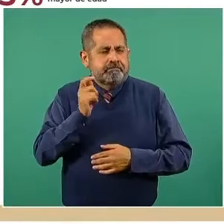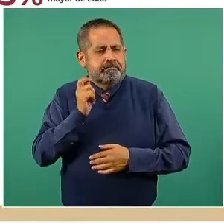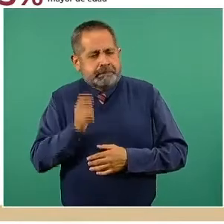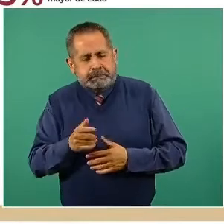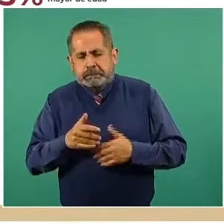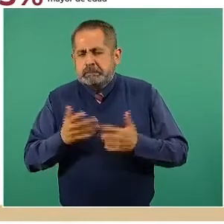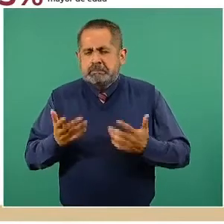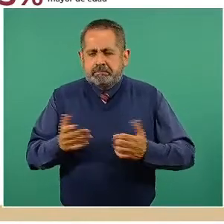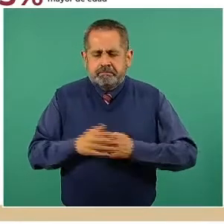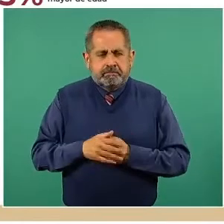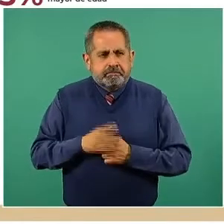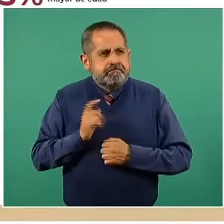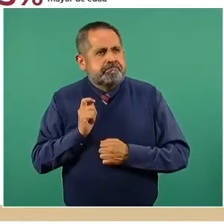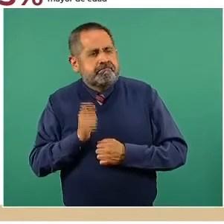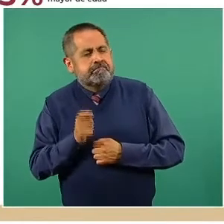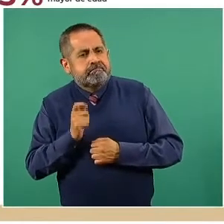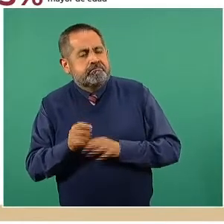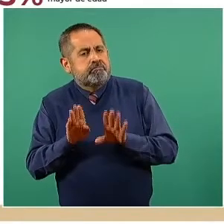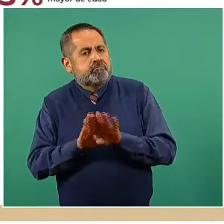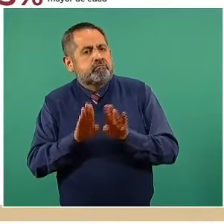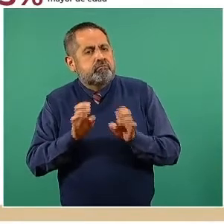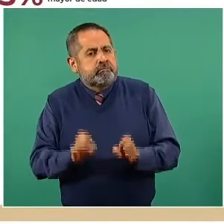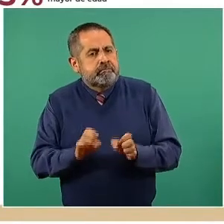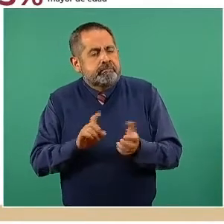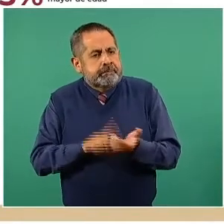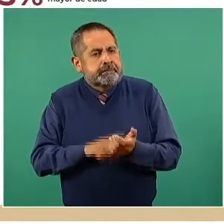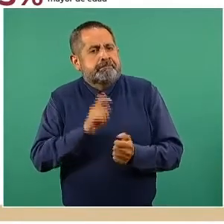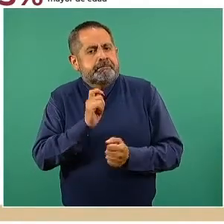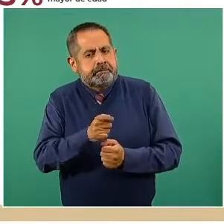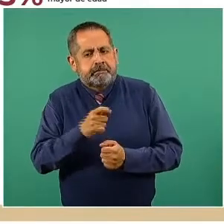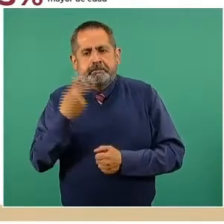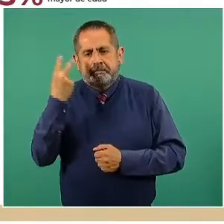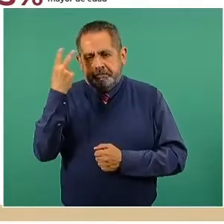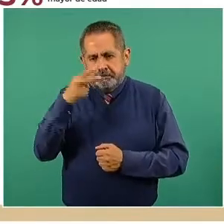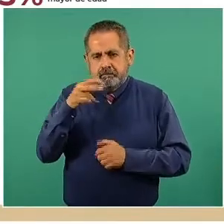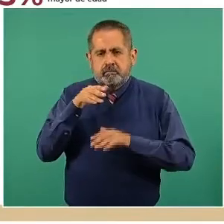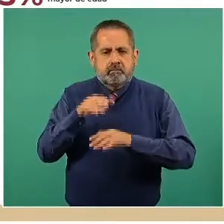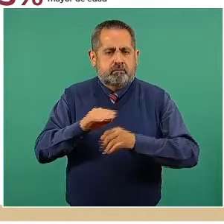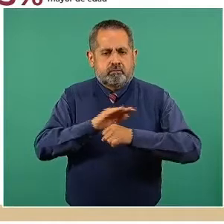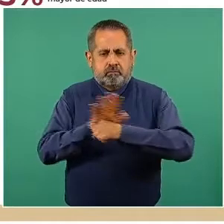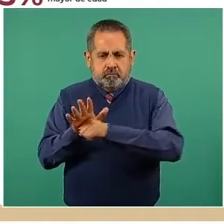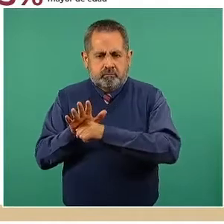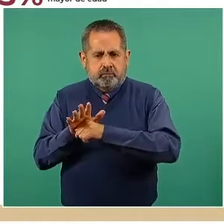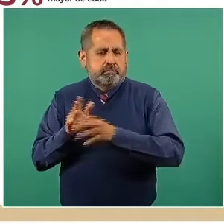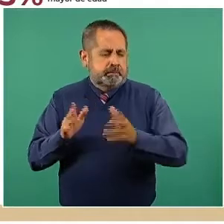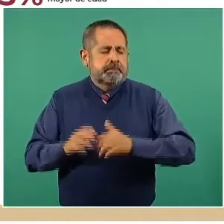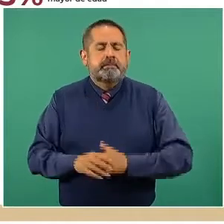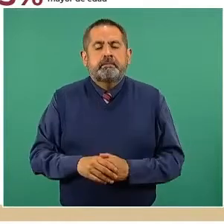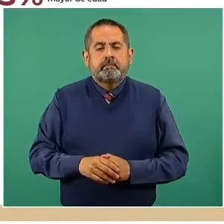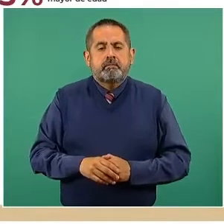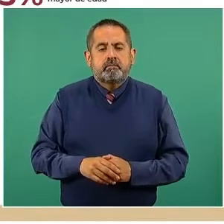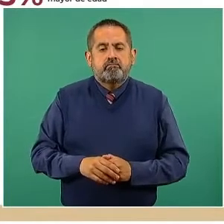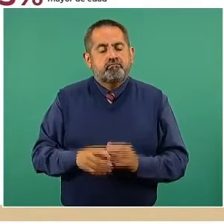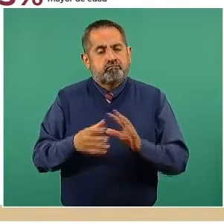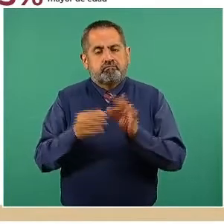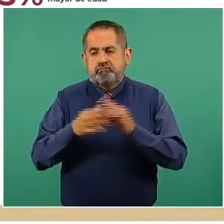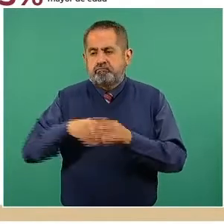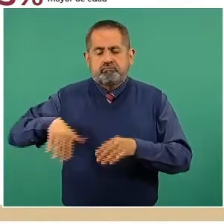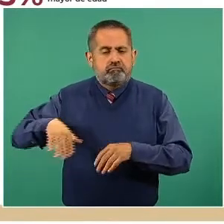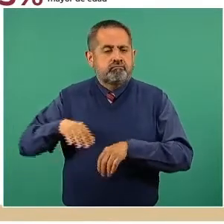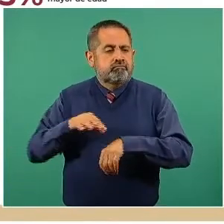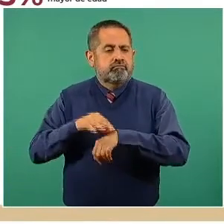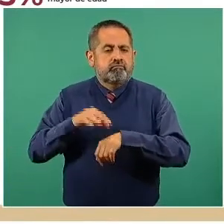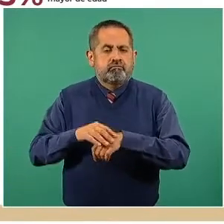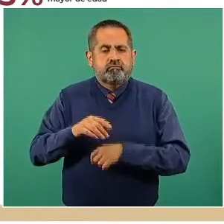obviamente tengan los últimos datos de qué está sucediendo en México en relación a la COVID-19. Como bien lo comentaba el doctor Hugo